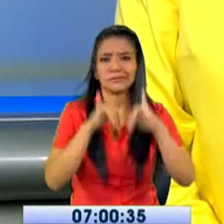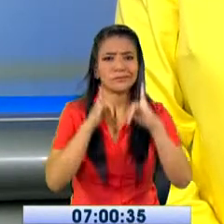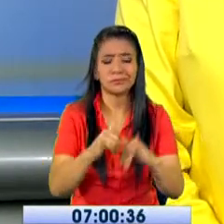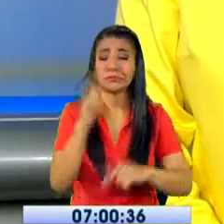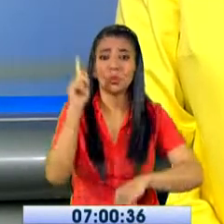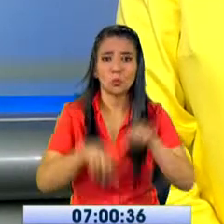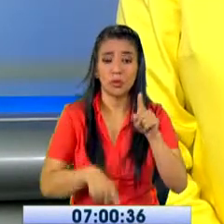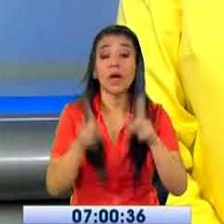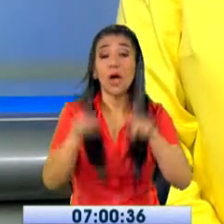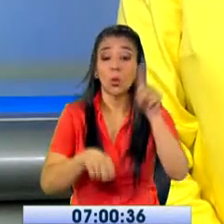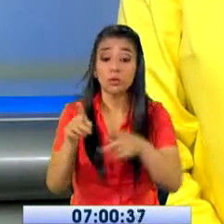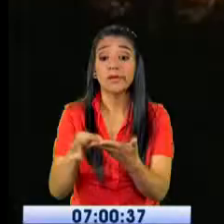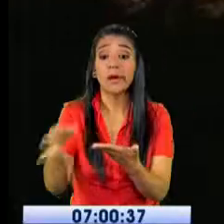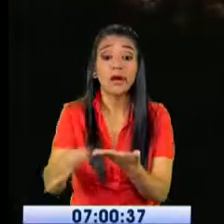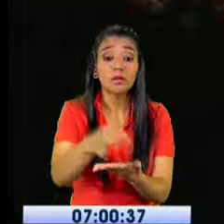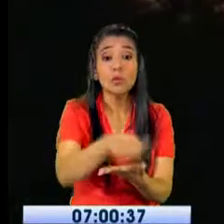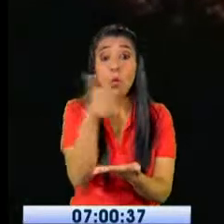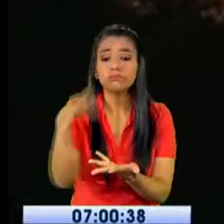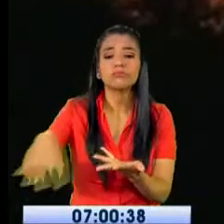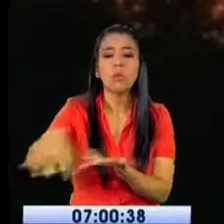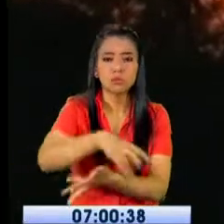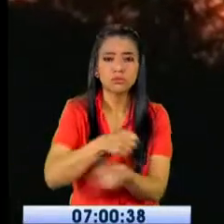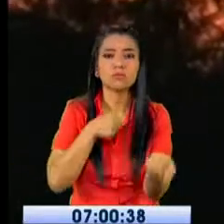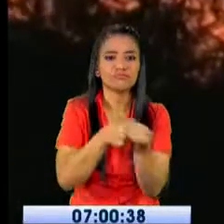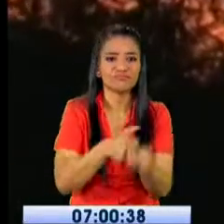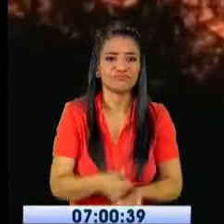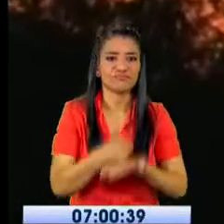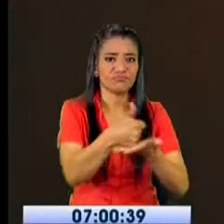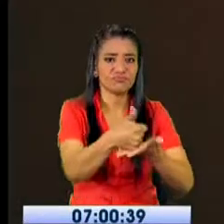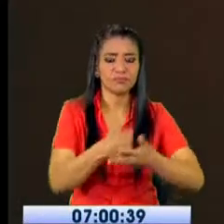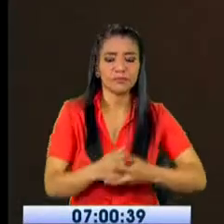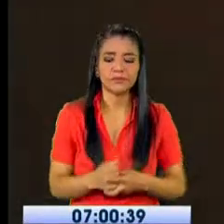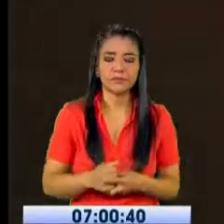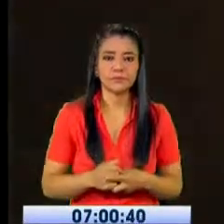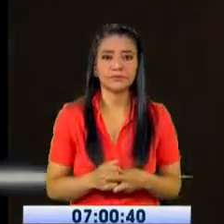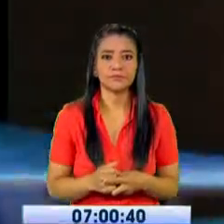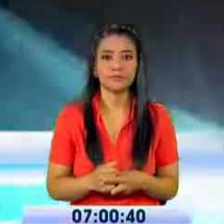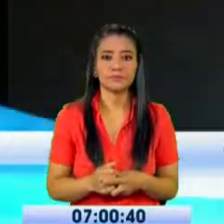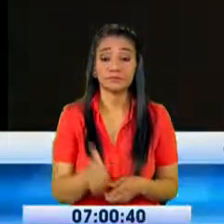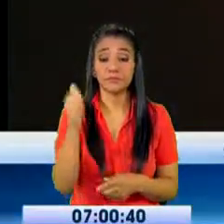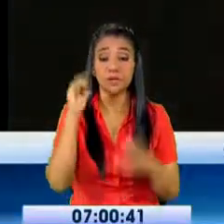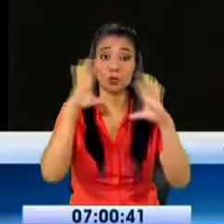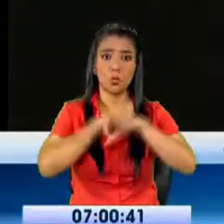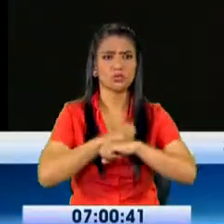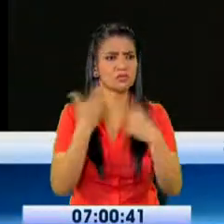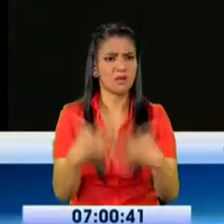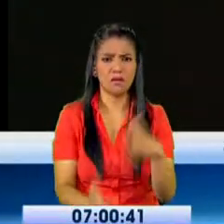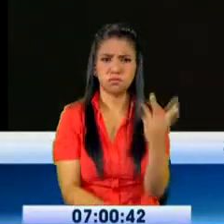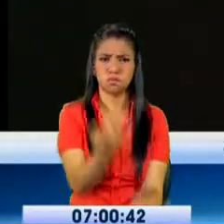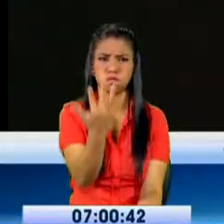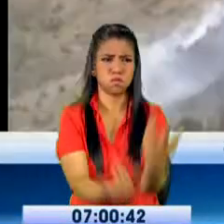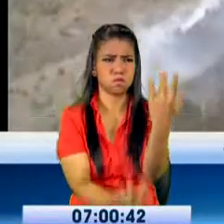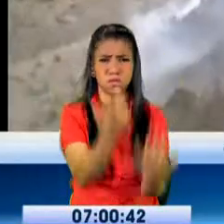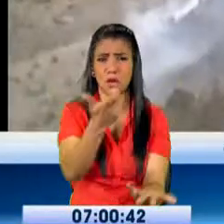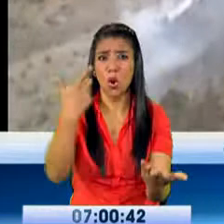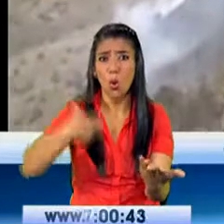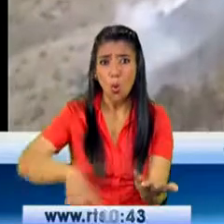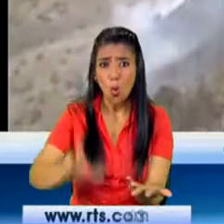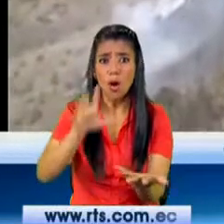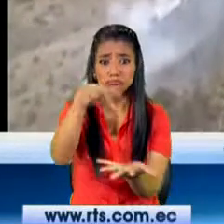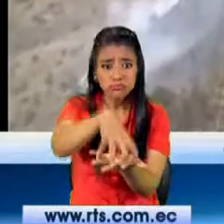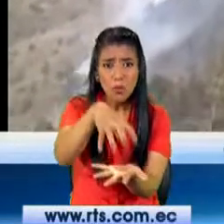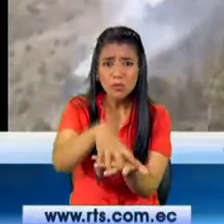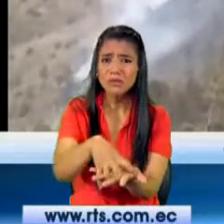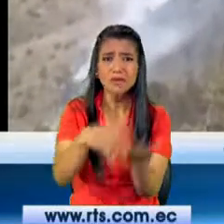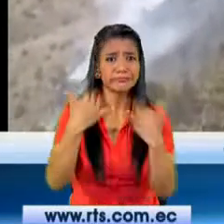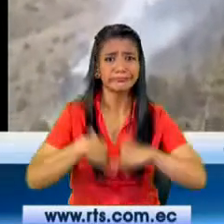otros cantones de la provincia. Desde la noche de ayer, los incendios forestales se han activado de manera incontrolable en Loja y la provincia.